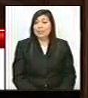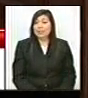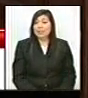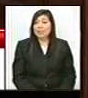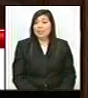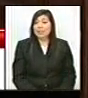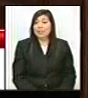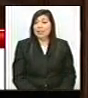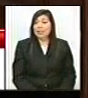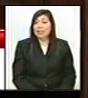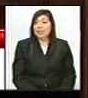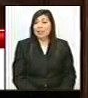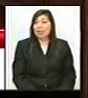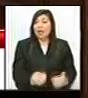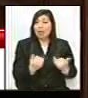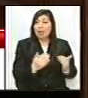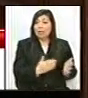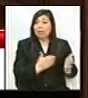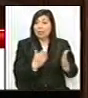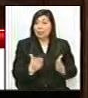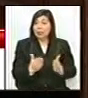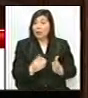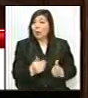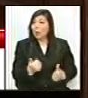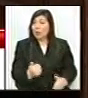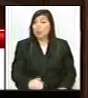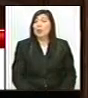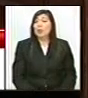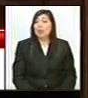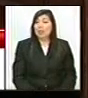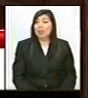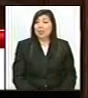Bueno, voy a pasar a los otros delitos.